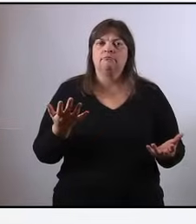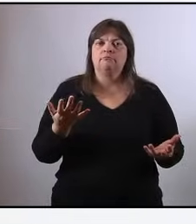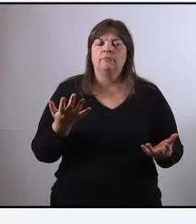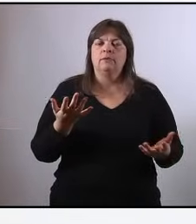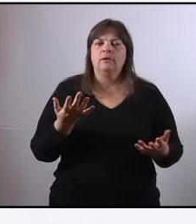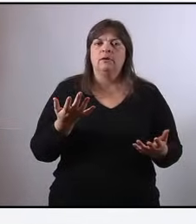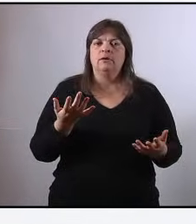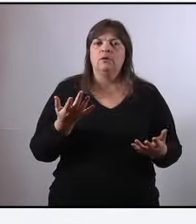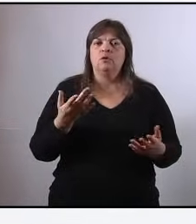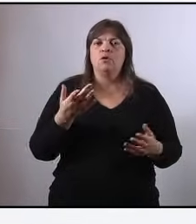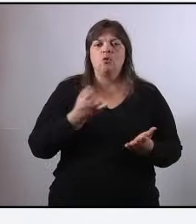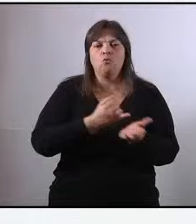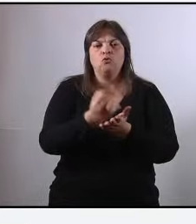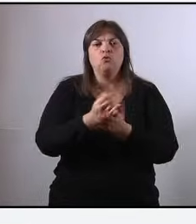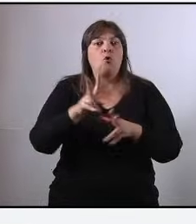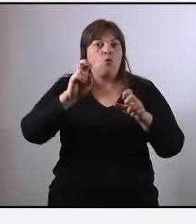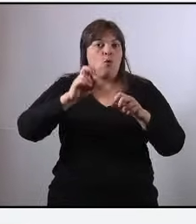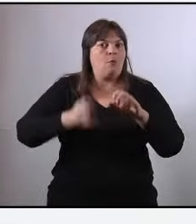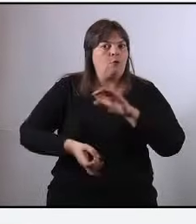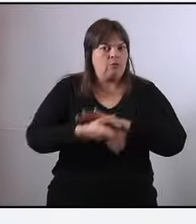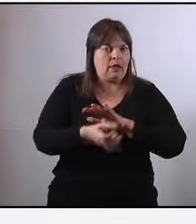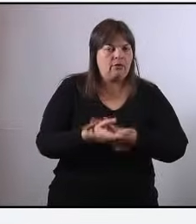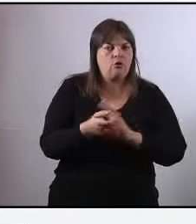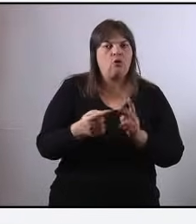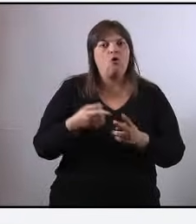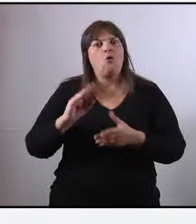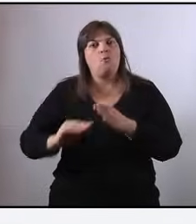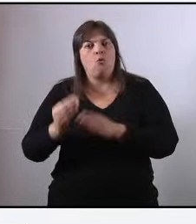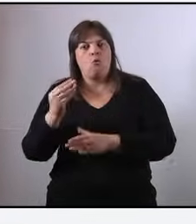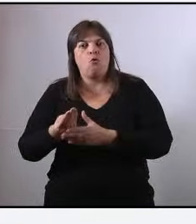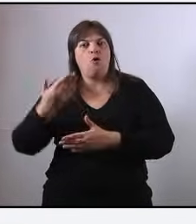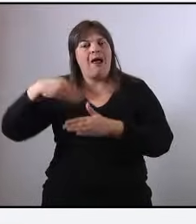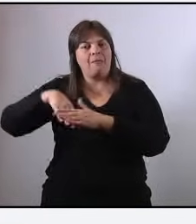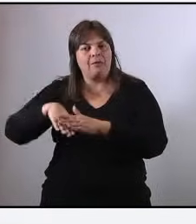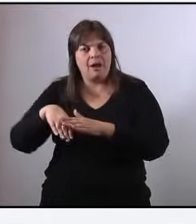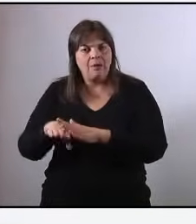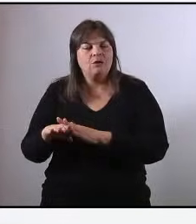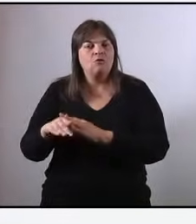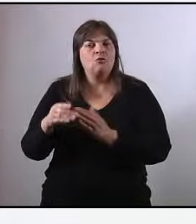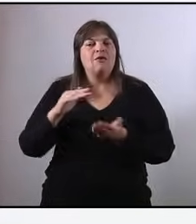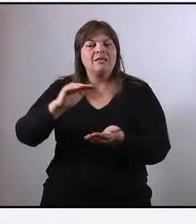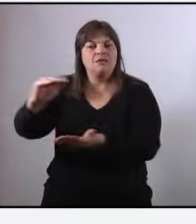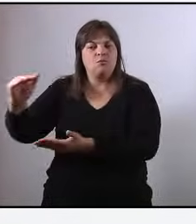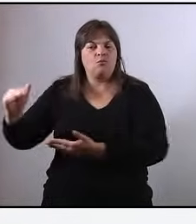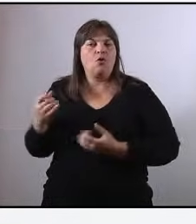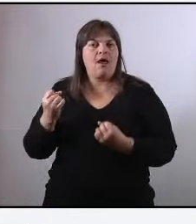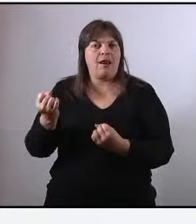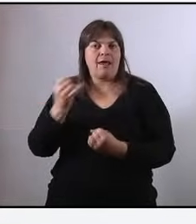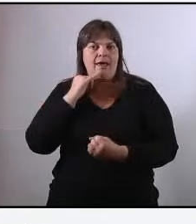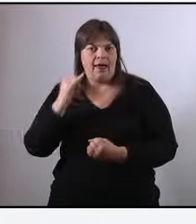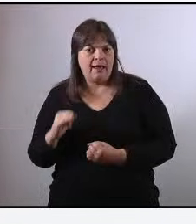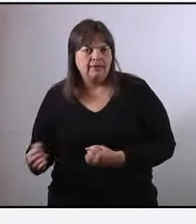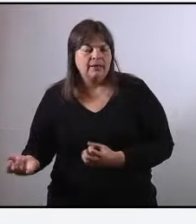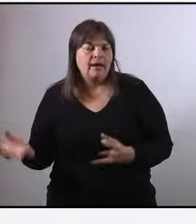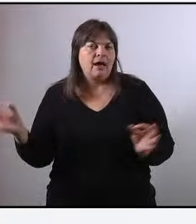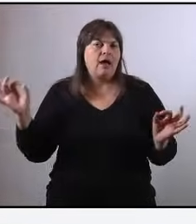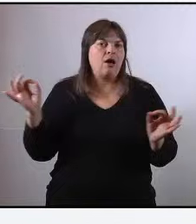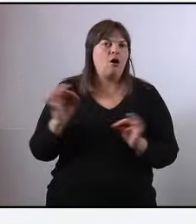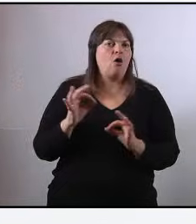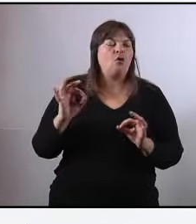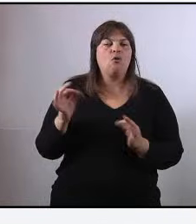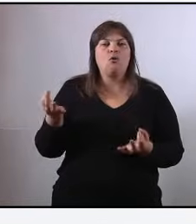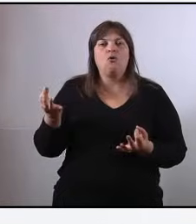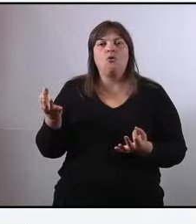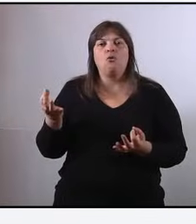de nuevos cultivos, con la producción, almacenamiento y distribución de energía eléctrica o con el desarrollo